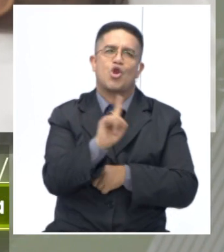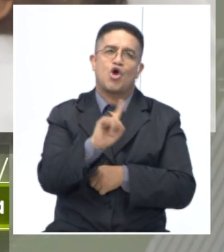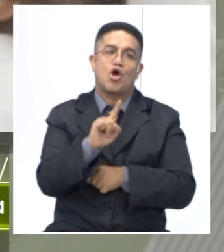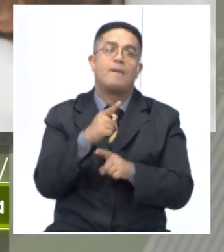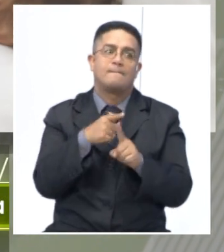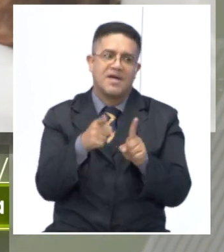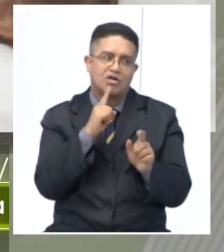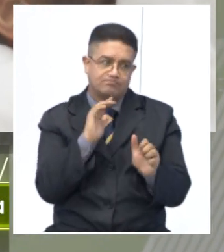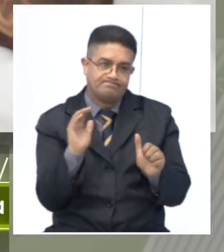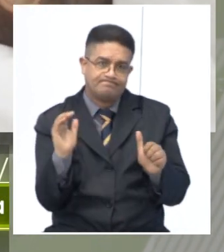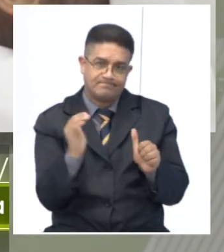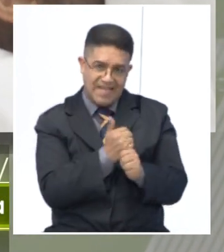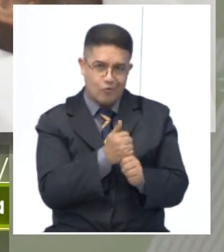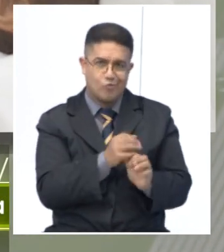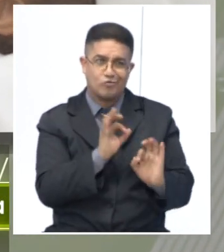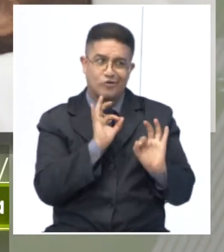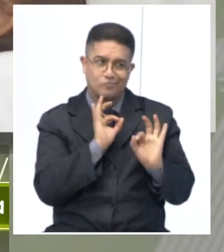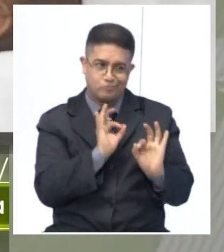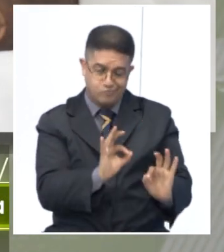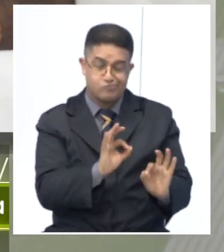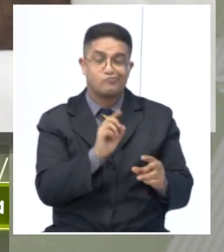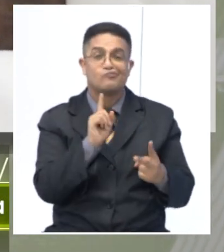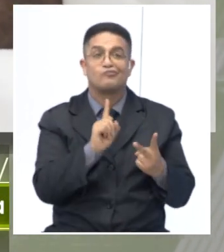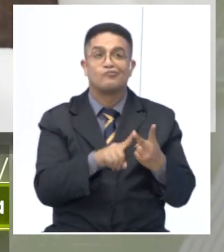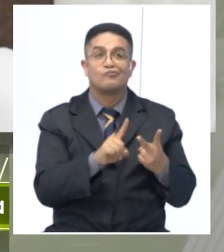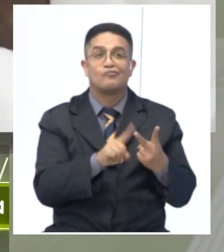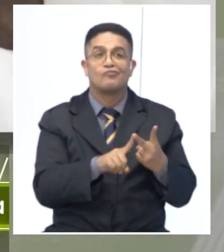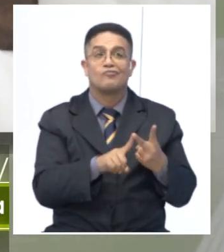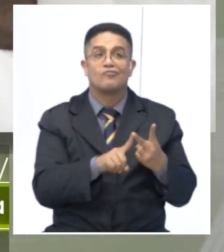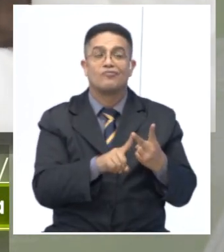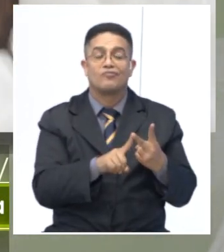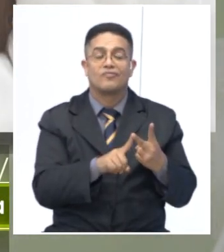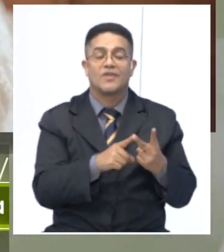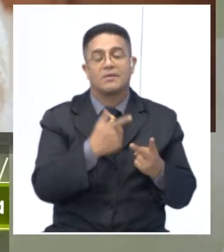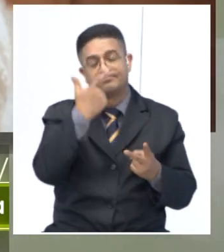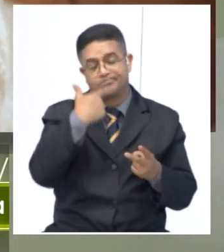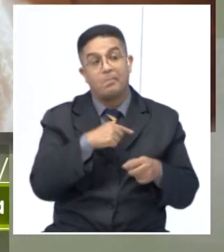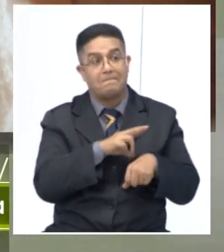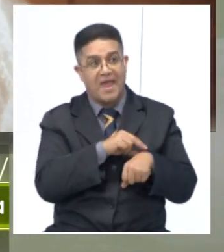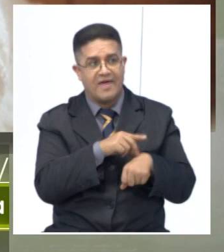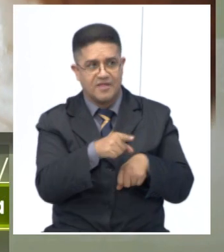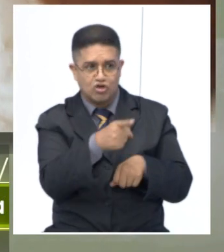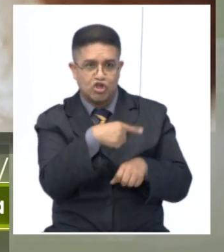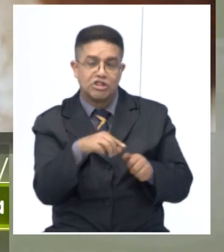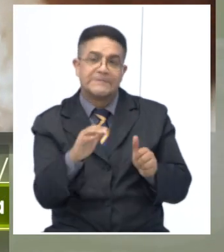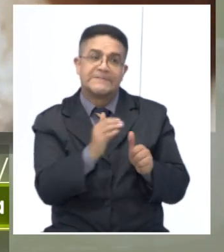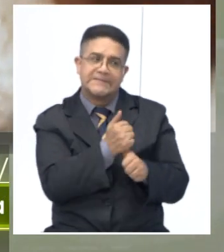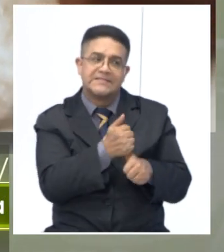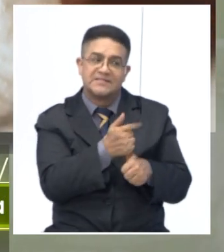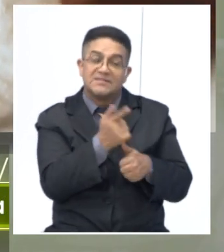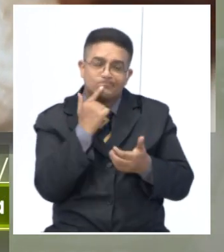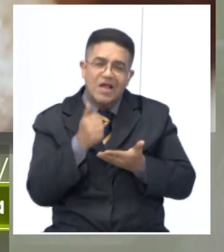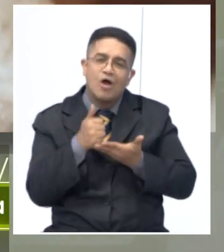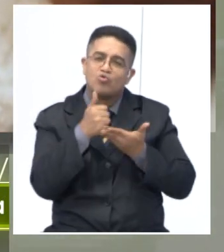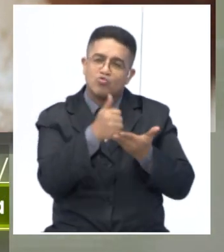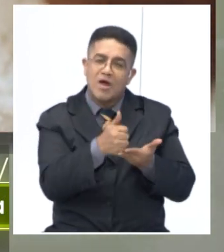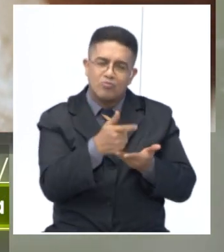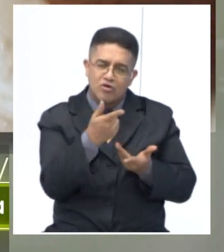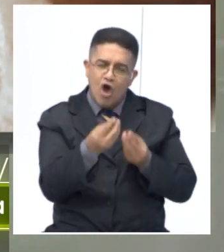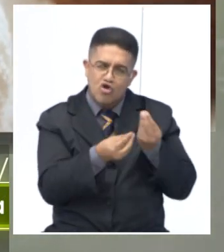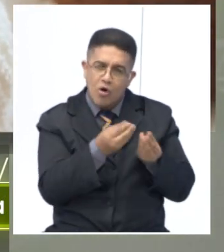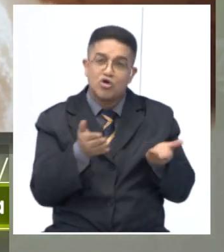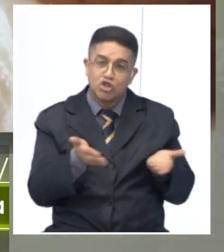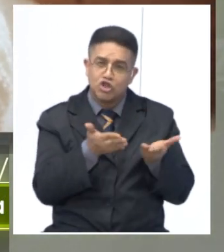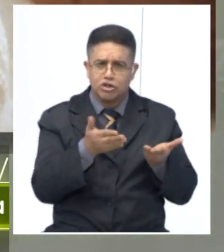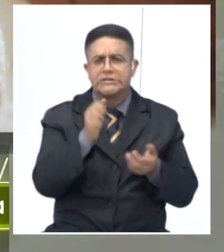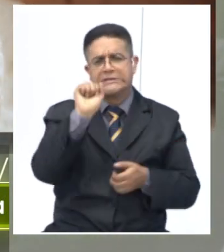diagnóstico evidentemente precoz, un diagnóstico temprano y sobre todo las herramientas para trabajar a este niño, claro que lo